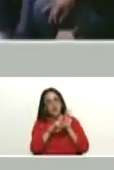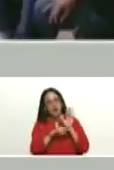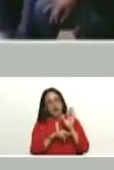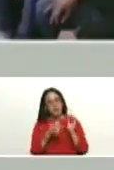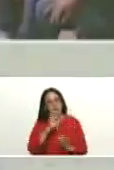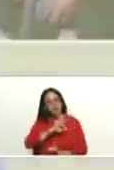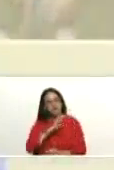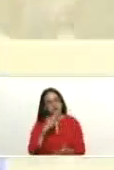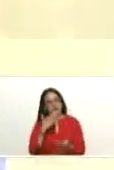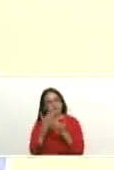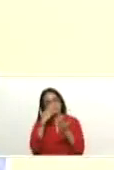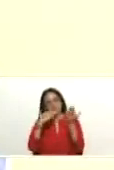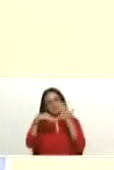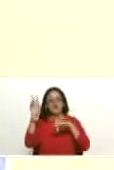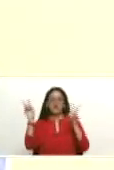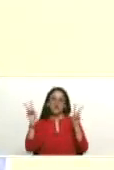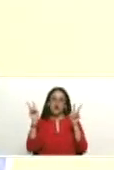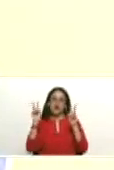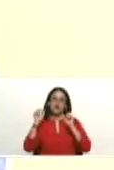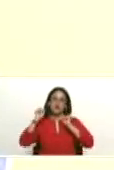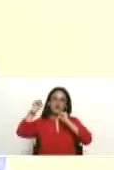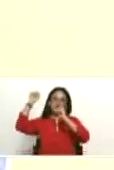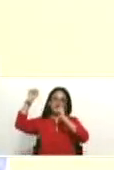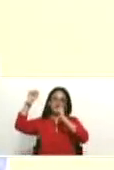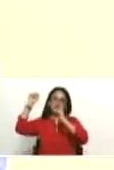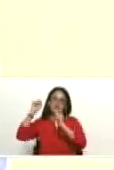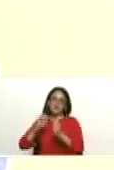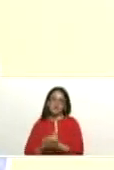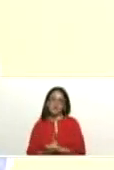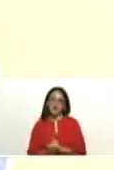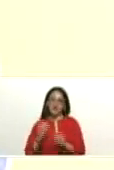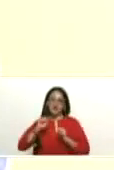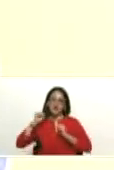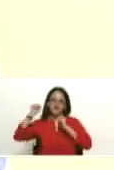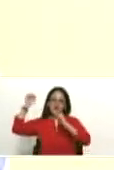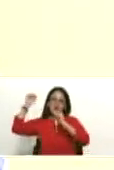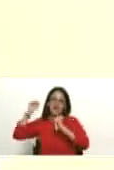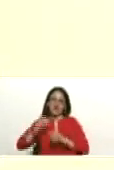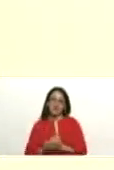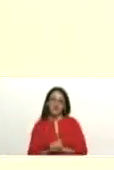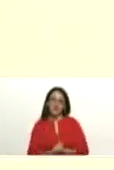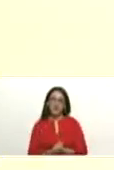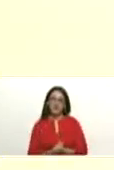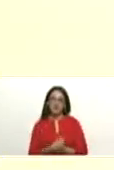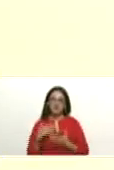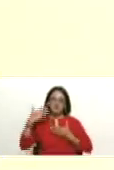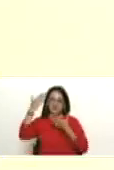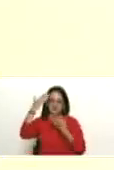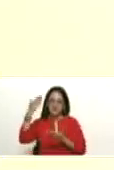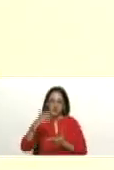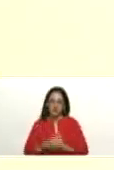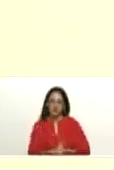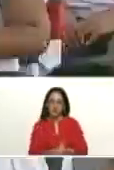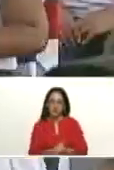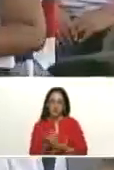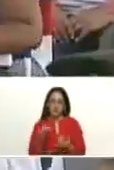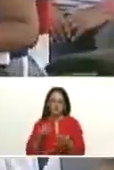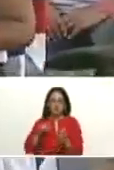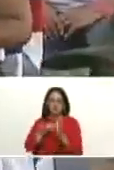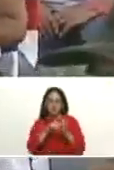Hasta la victoria siempre, venceremos. Venceremos, Cruz Lairet, Margarita, mi saludo. Hemos